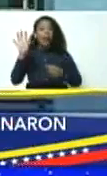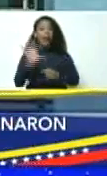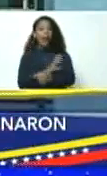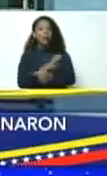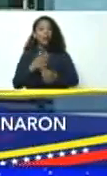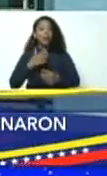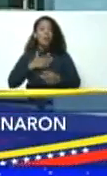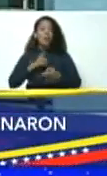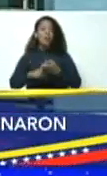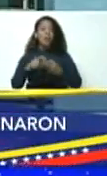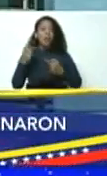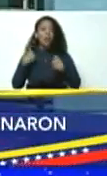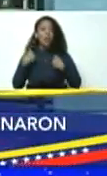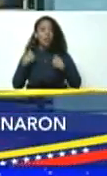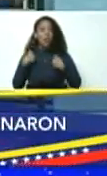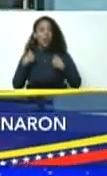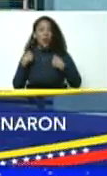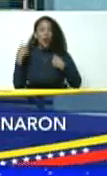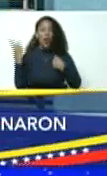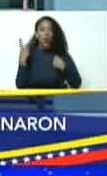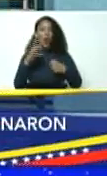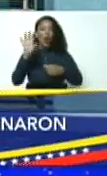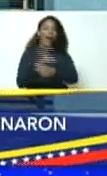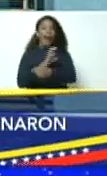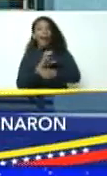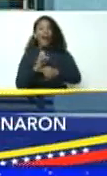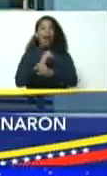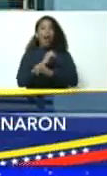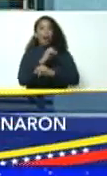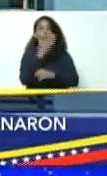Silita y yo estuvimos cantando karaoke el fin de semana, ¿vale?